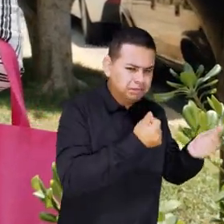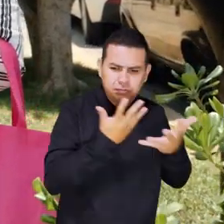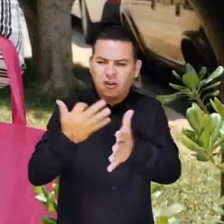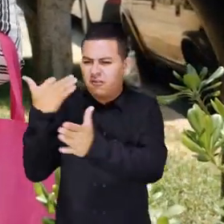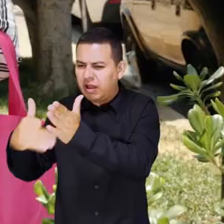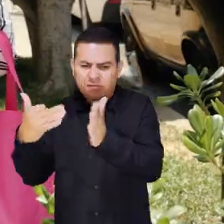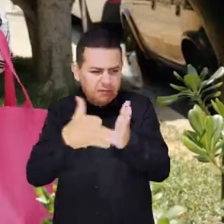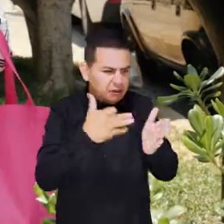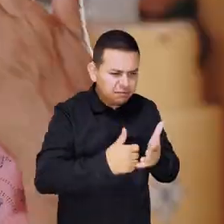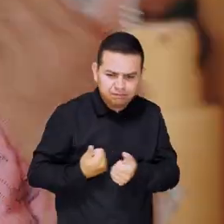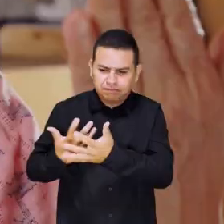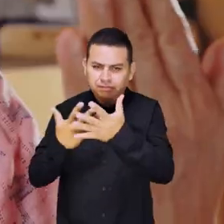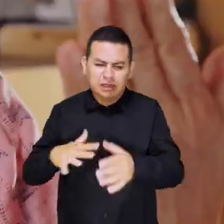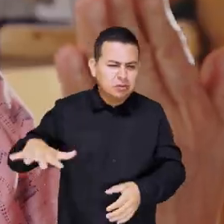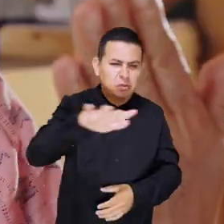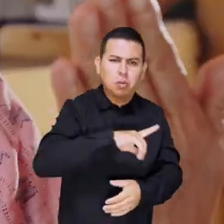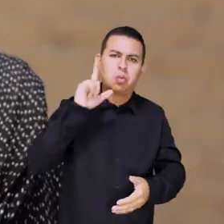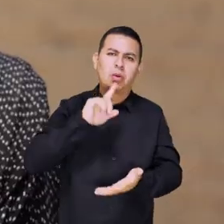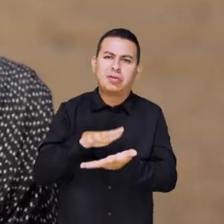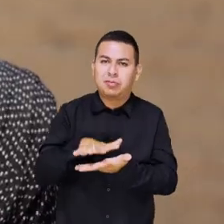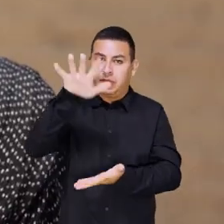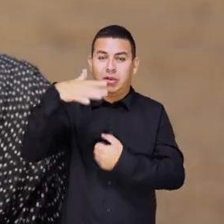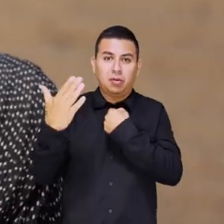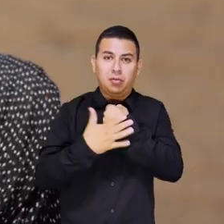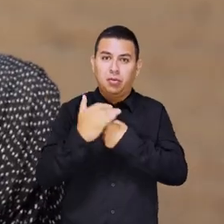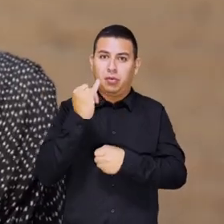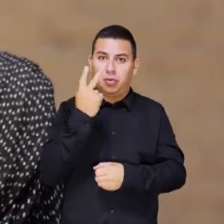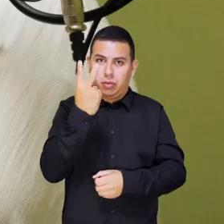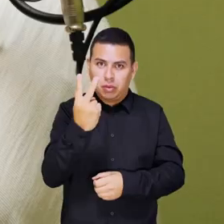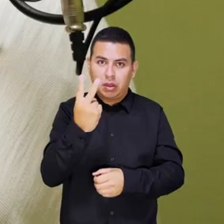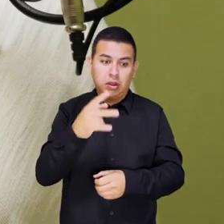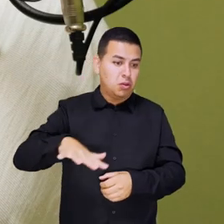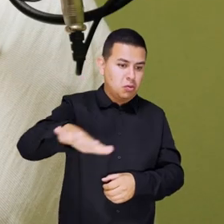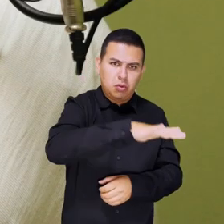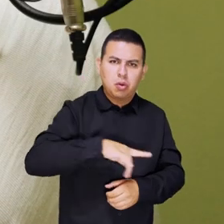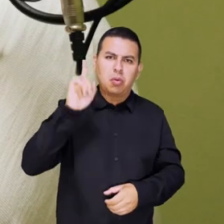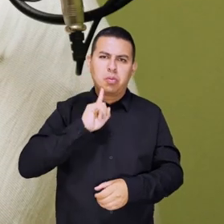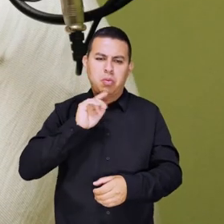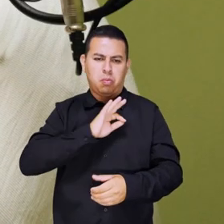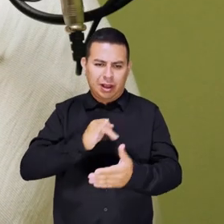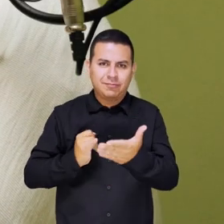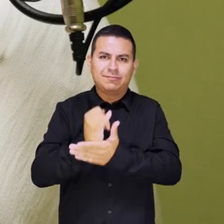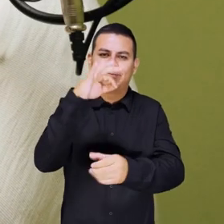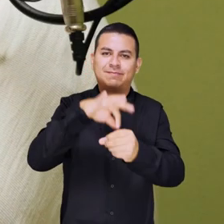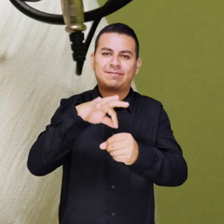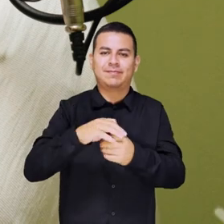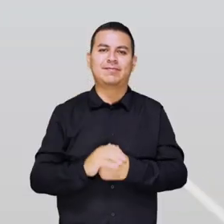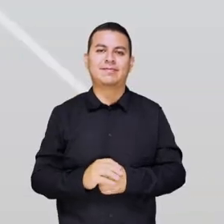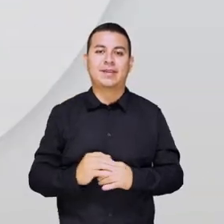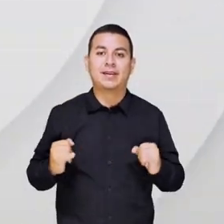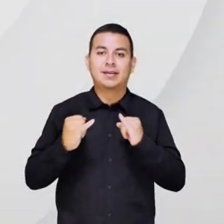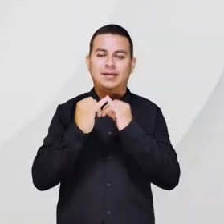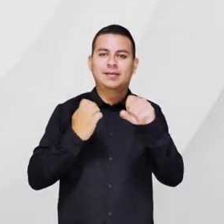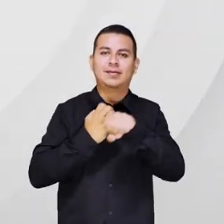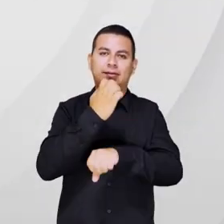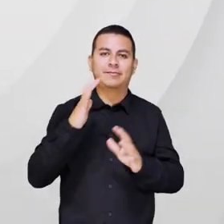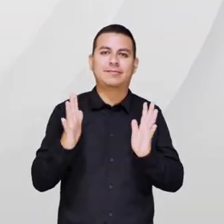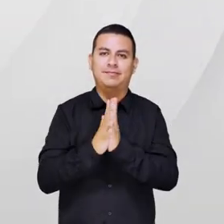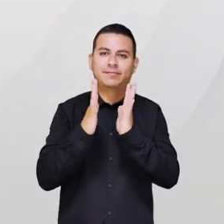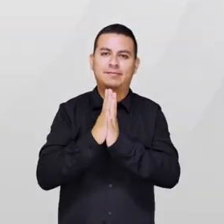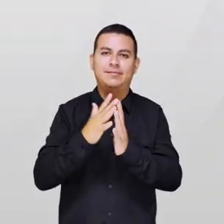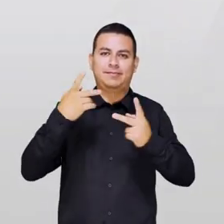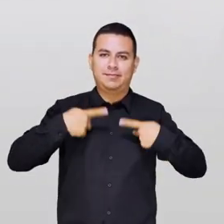anitis, rielguno, nachno girano, tiopche, junio, suginibeche, guleno. Instituto Estatal Electoral